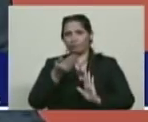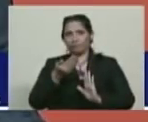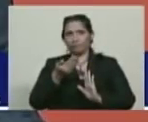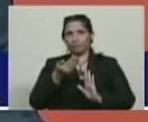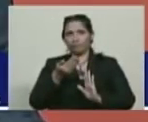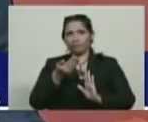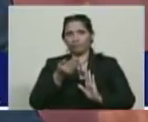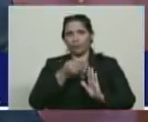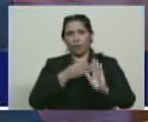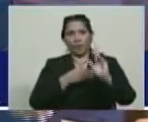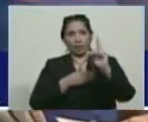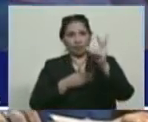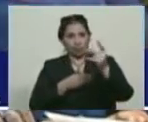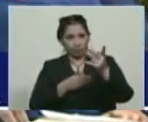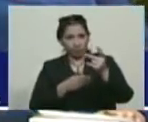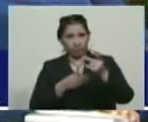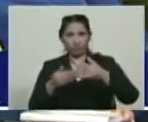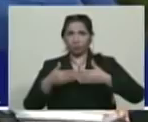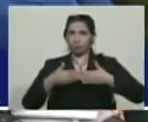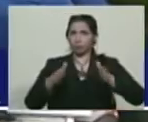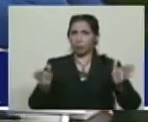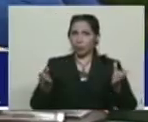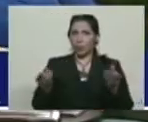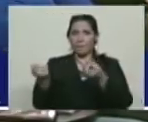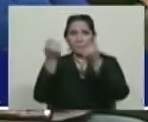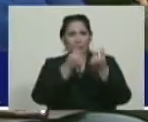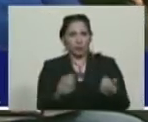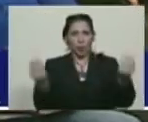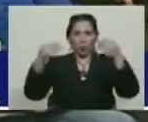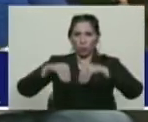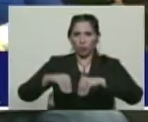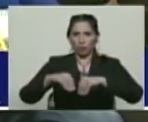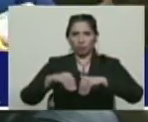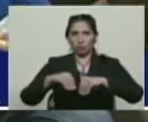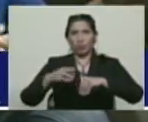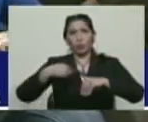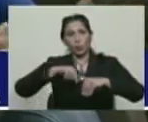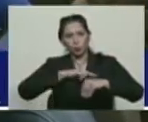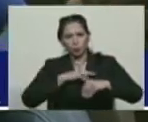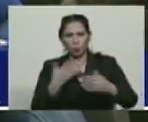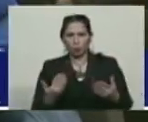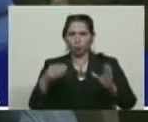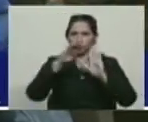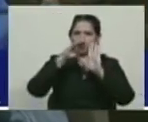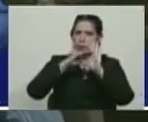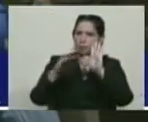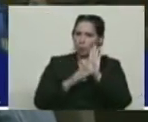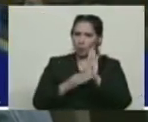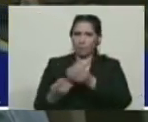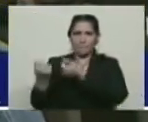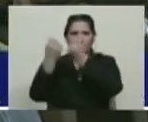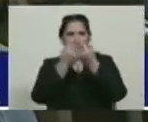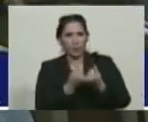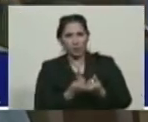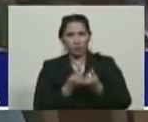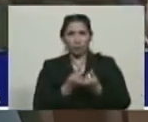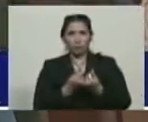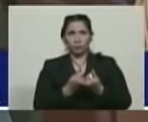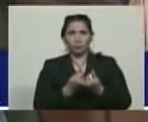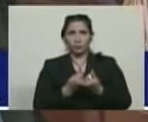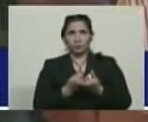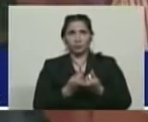en segundo lugar garantizar los precios acordados hemos establecido precios incluso